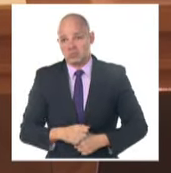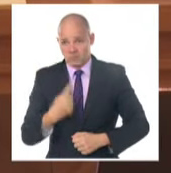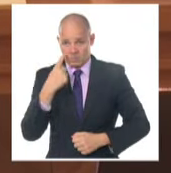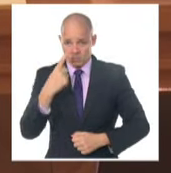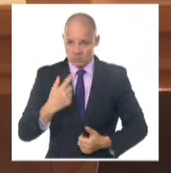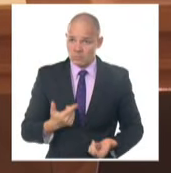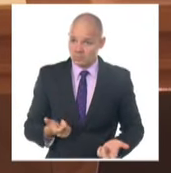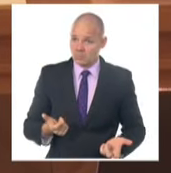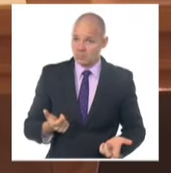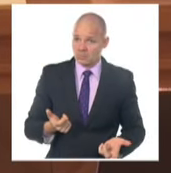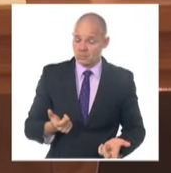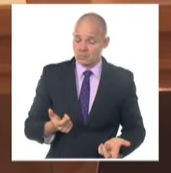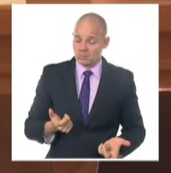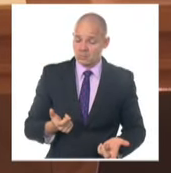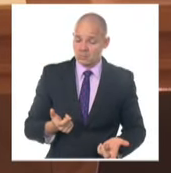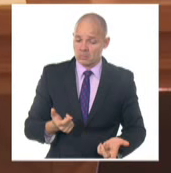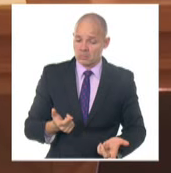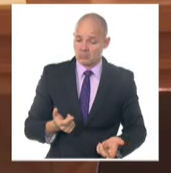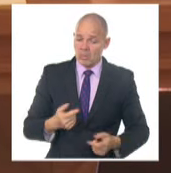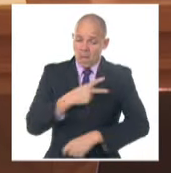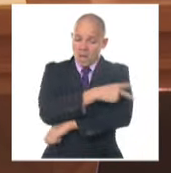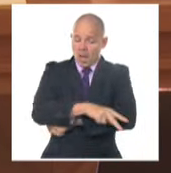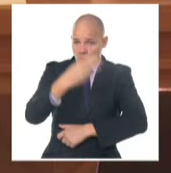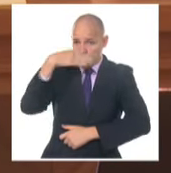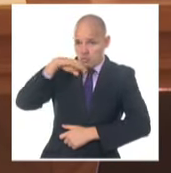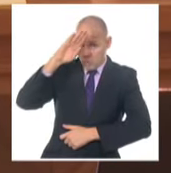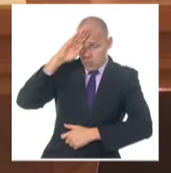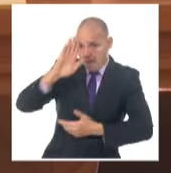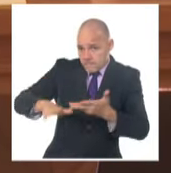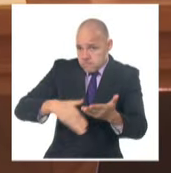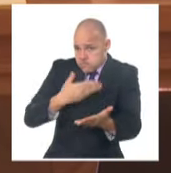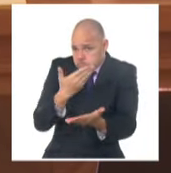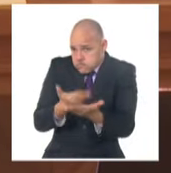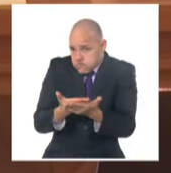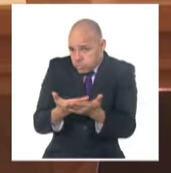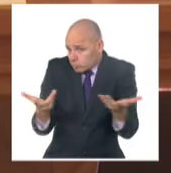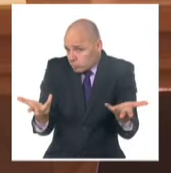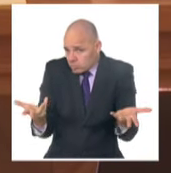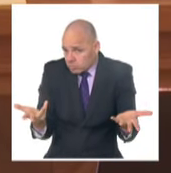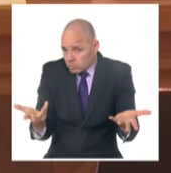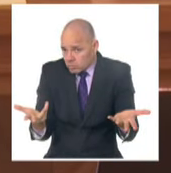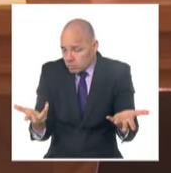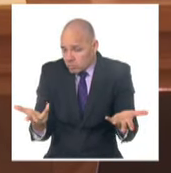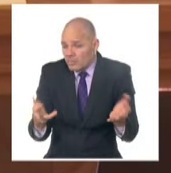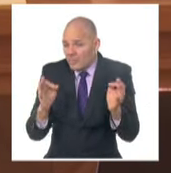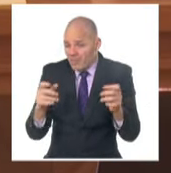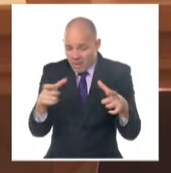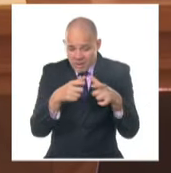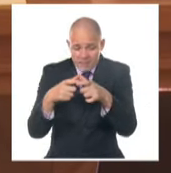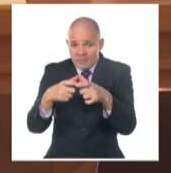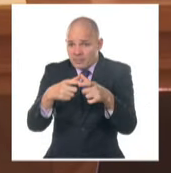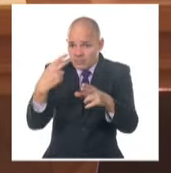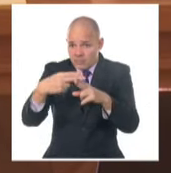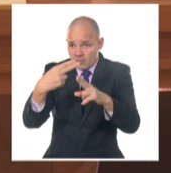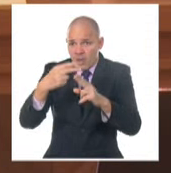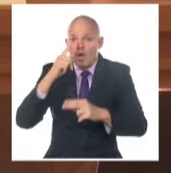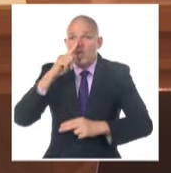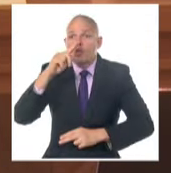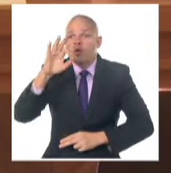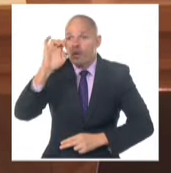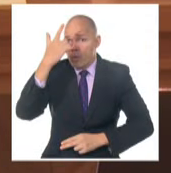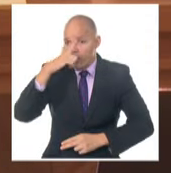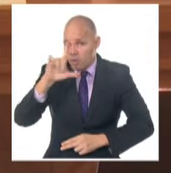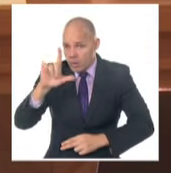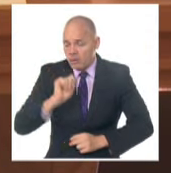Cuba propone que el movimiento no alineado, siendo consecuente con su apoyo histórico al